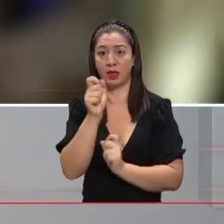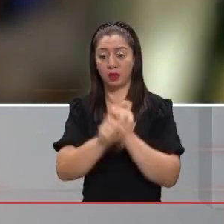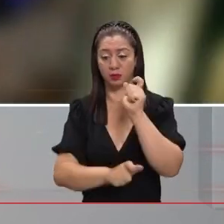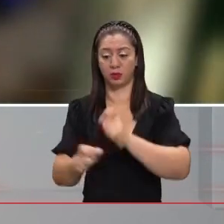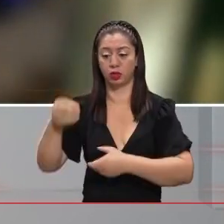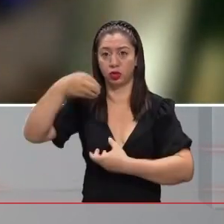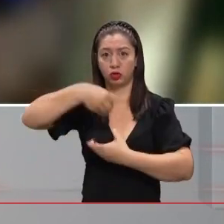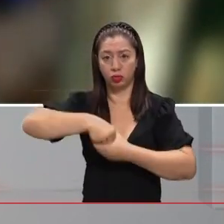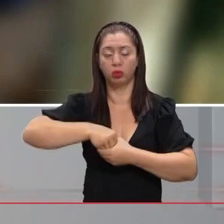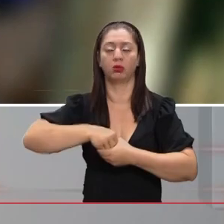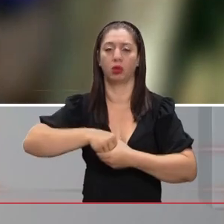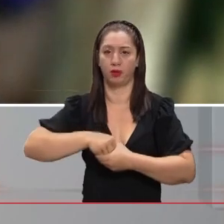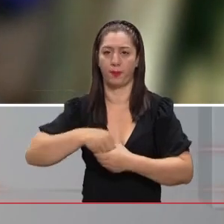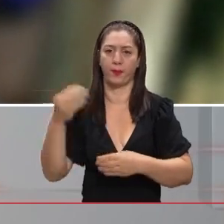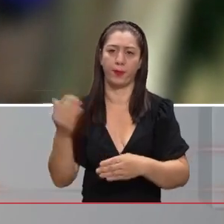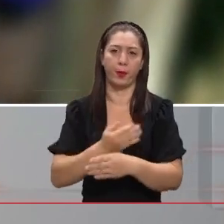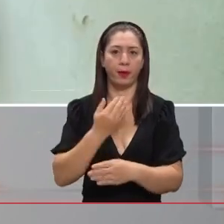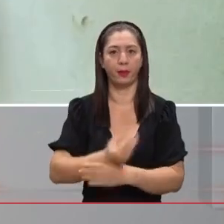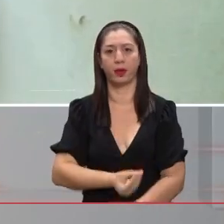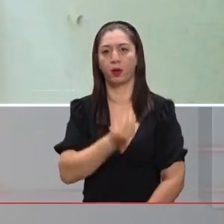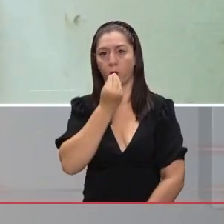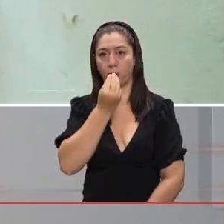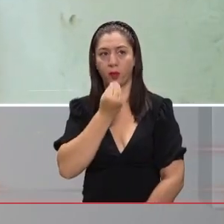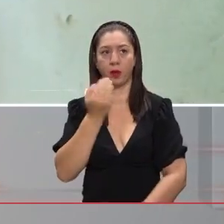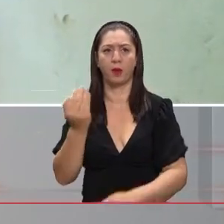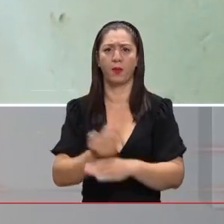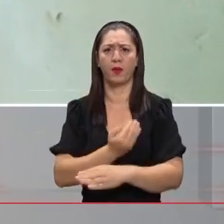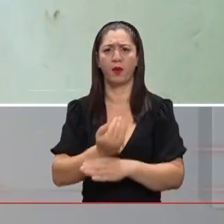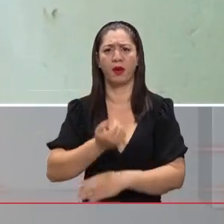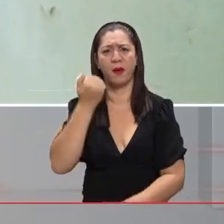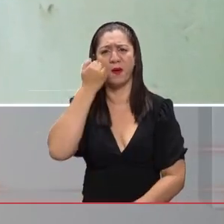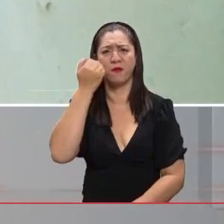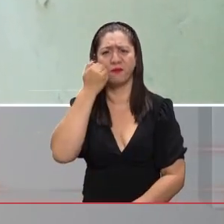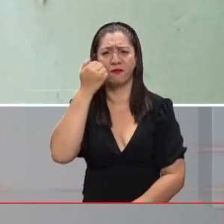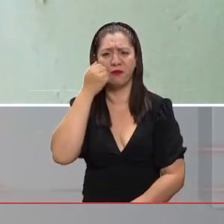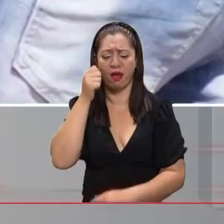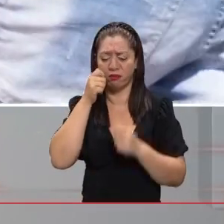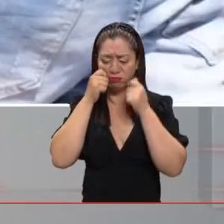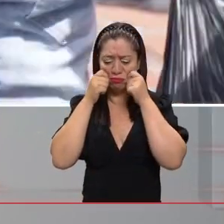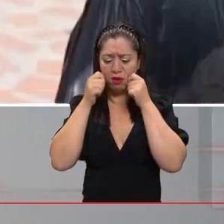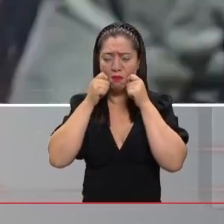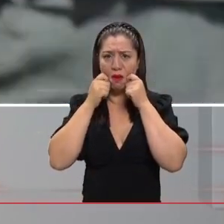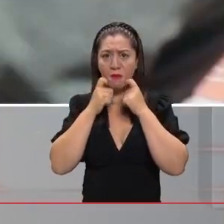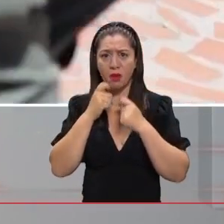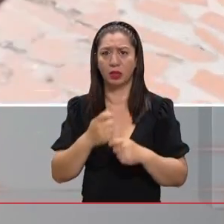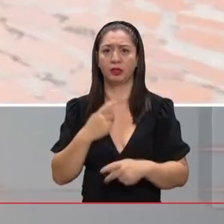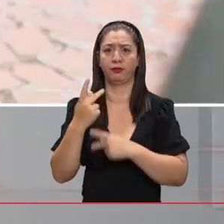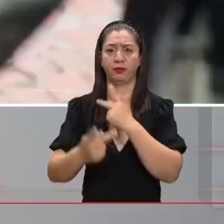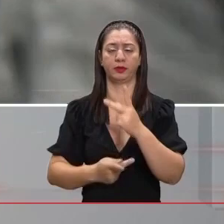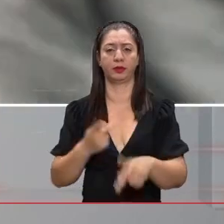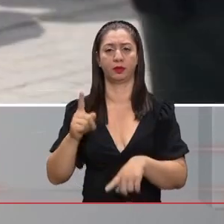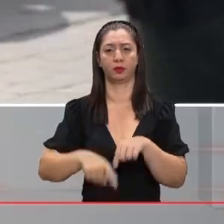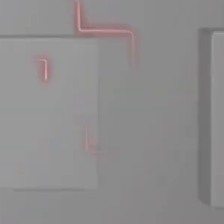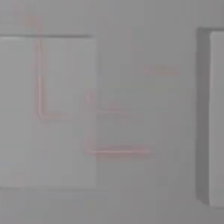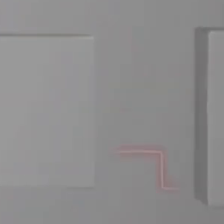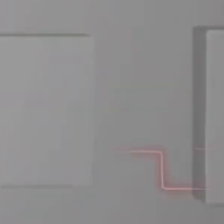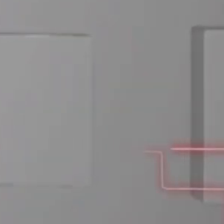enfrentan problemas para recibir alimentos, tienen enfermedades de piel y dificultades inclusive para recibir visitas.